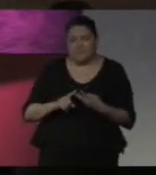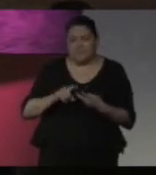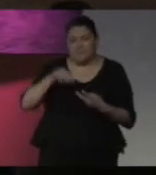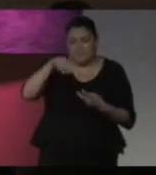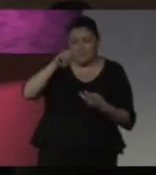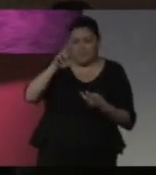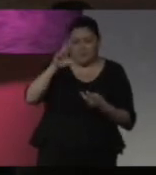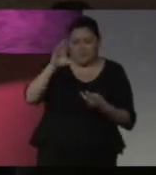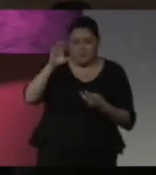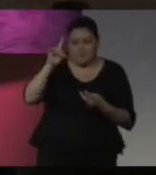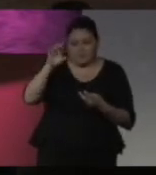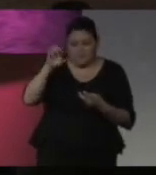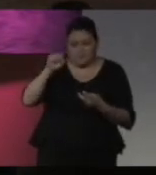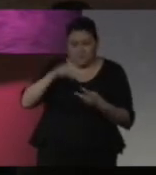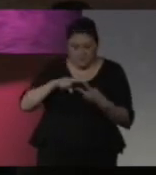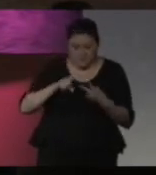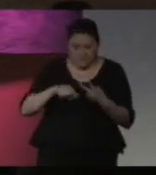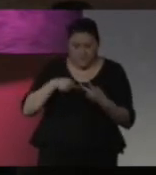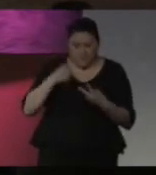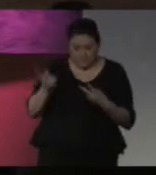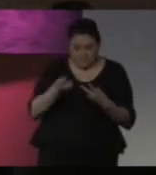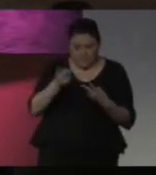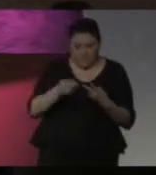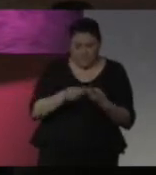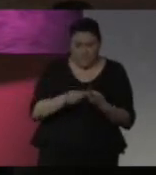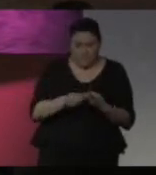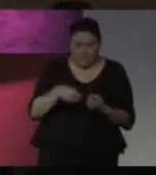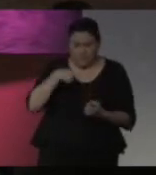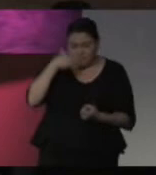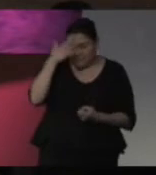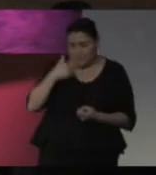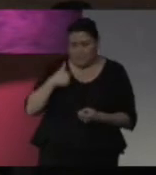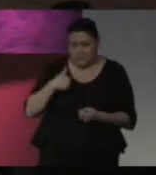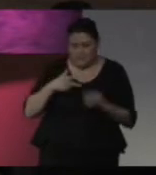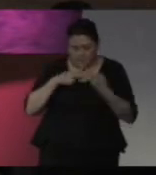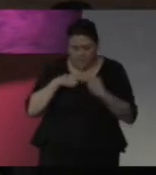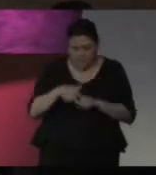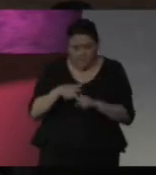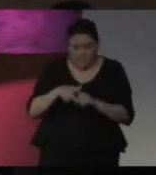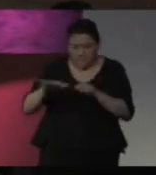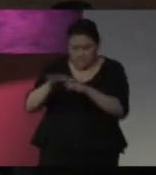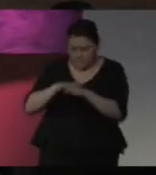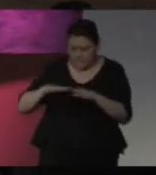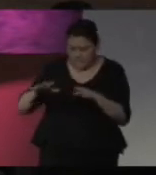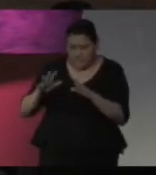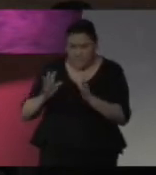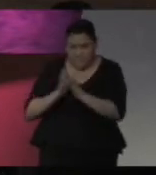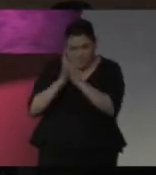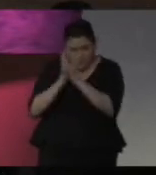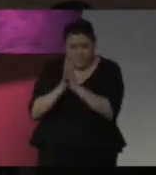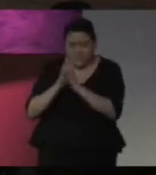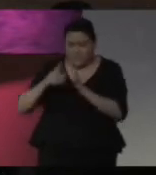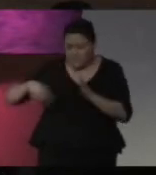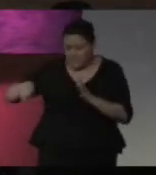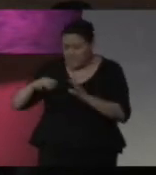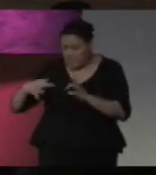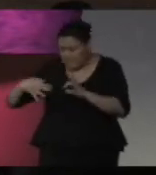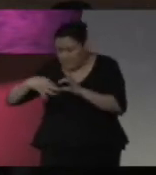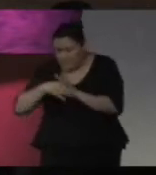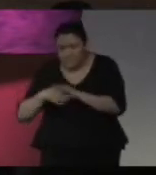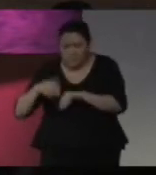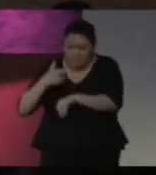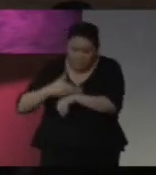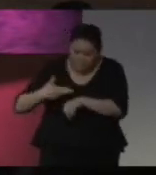Mercedes Olivera, y es a partir de esto de la defensa de participación y de construir los